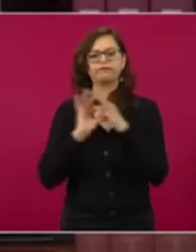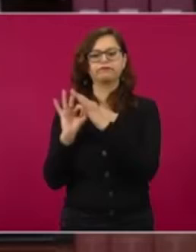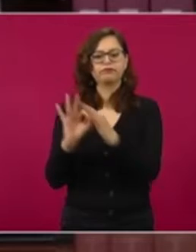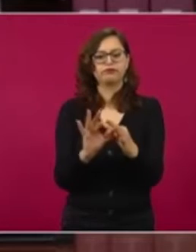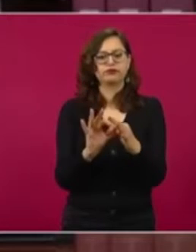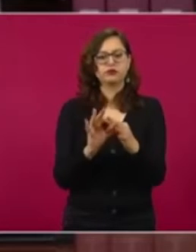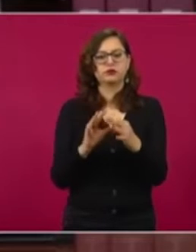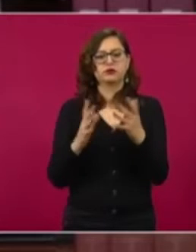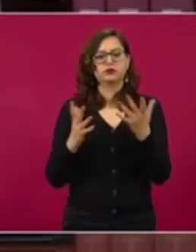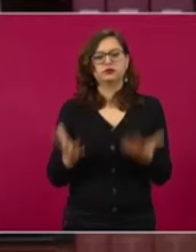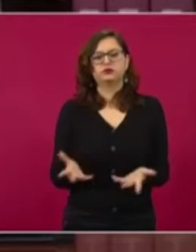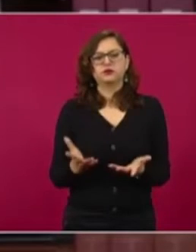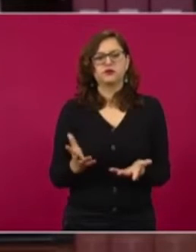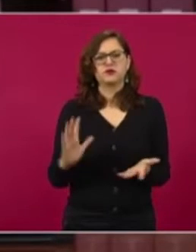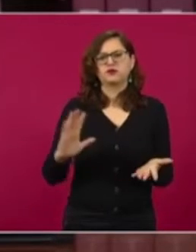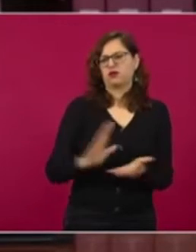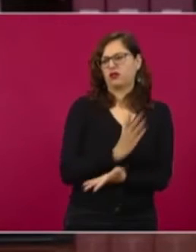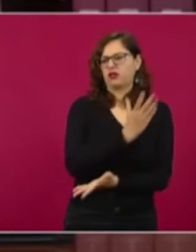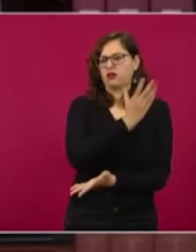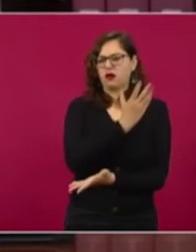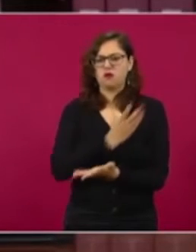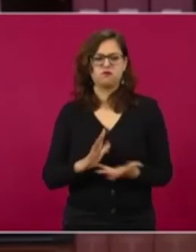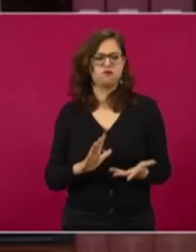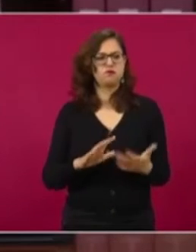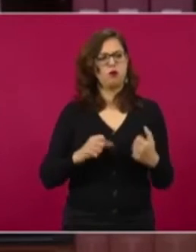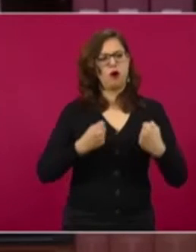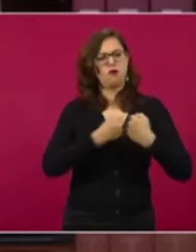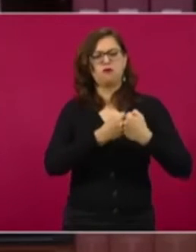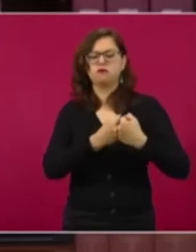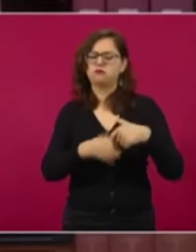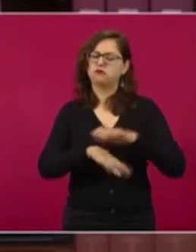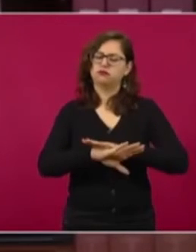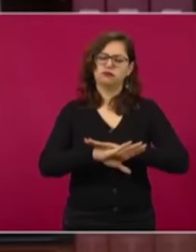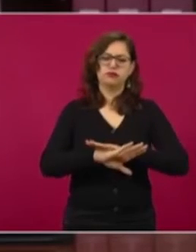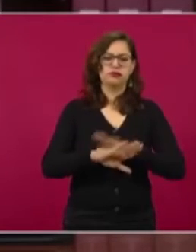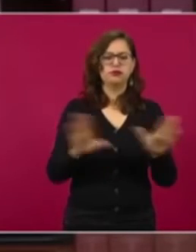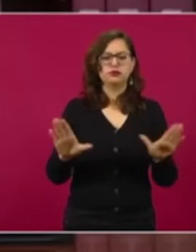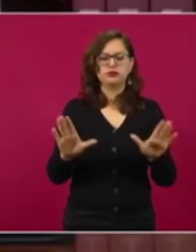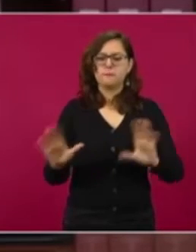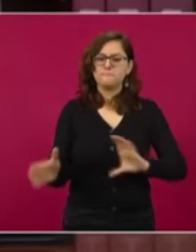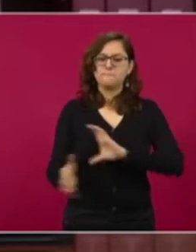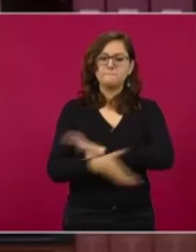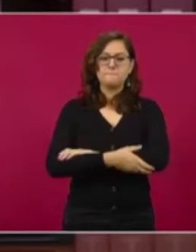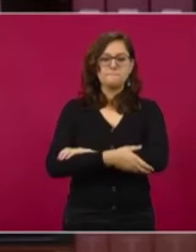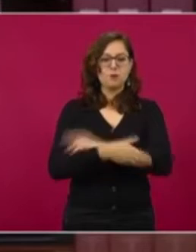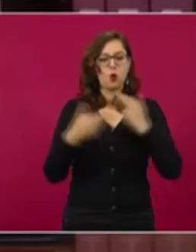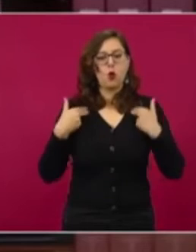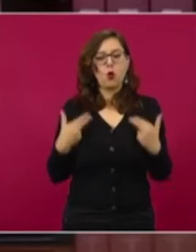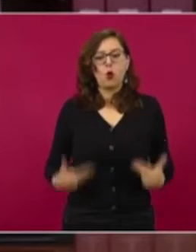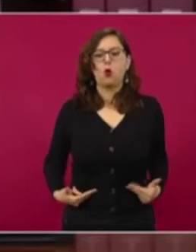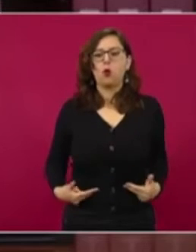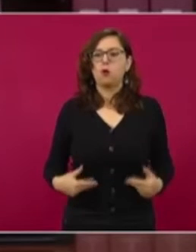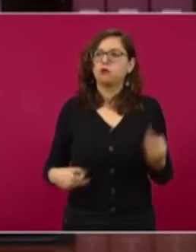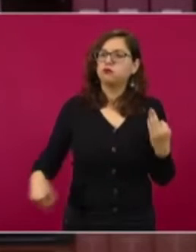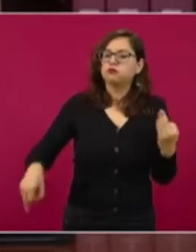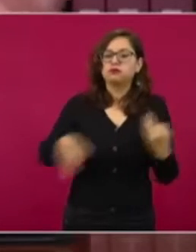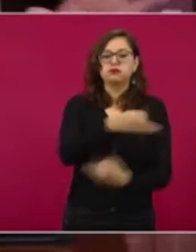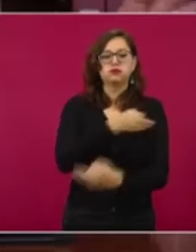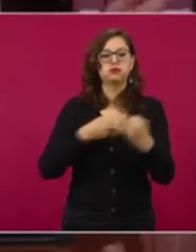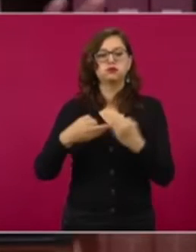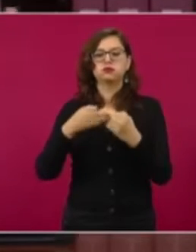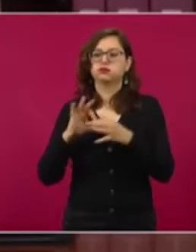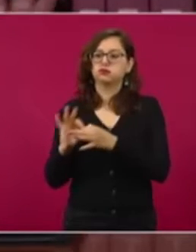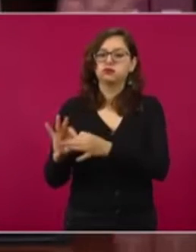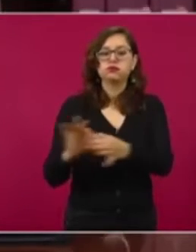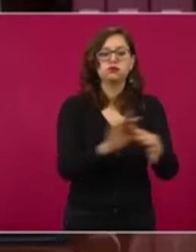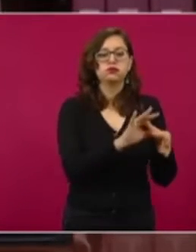No vemos fronteras. Nos interesan los seres humanos y los